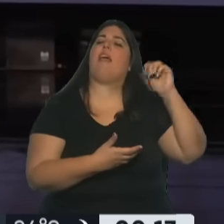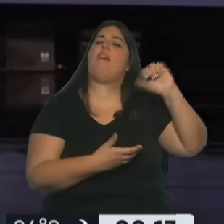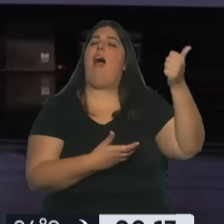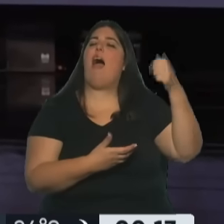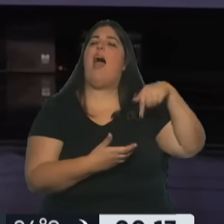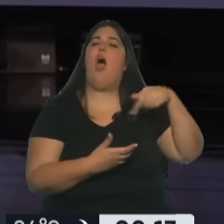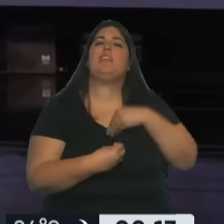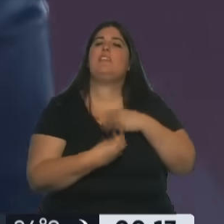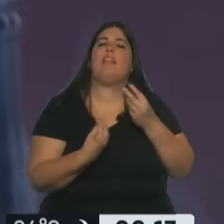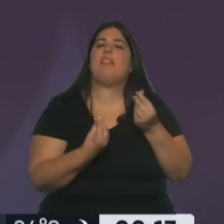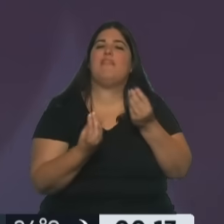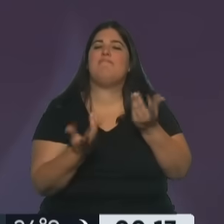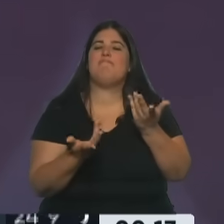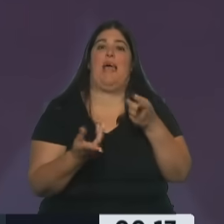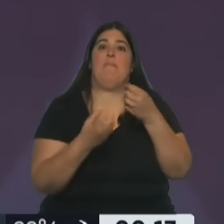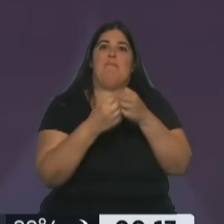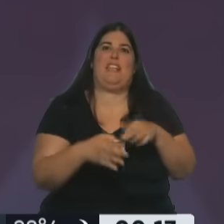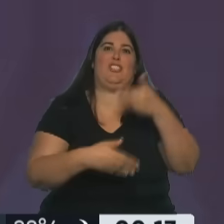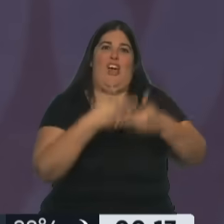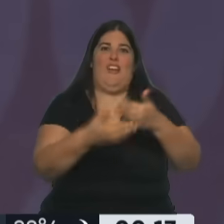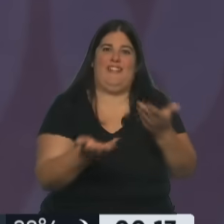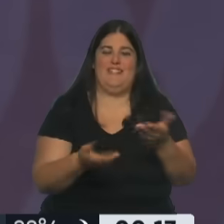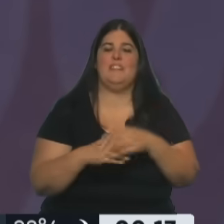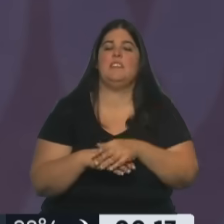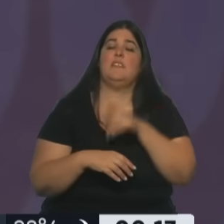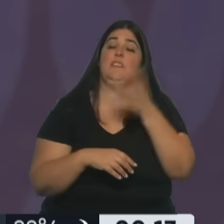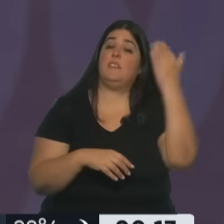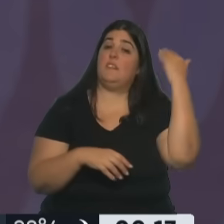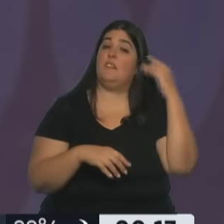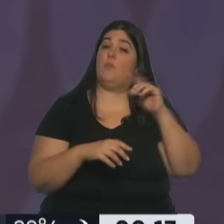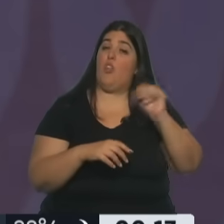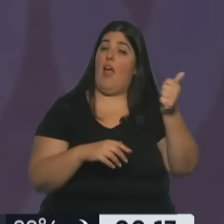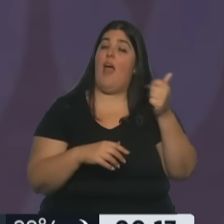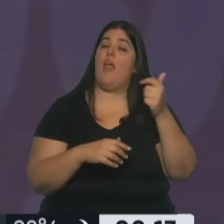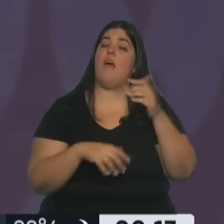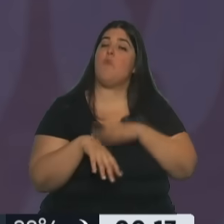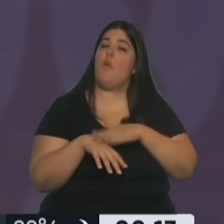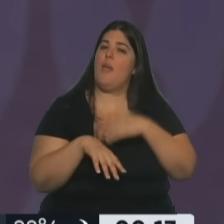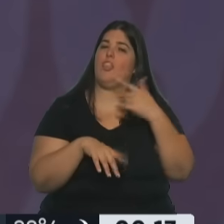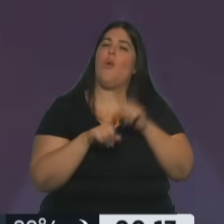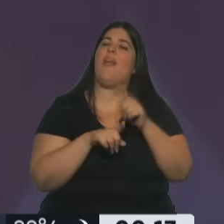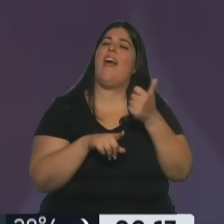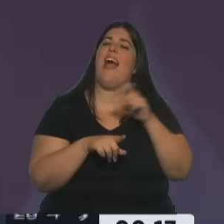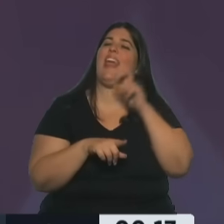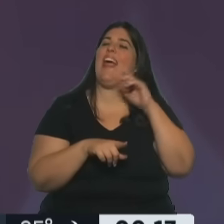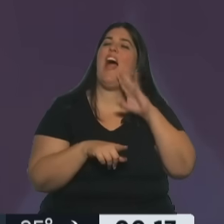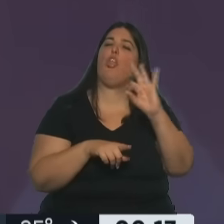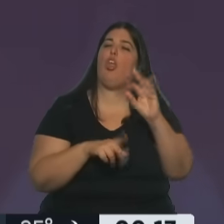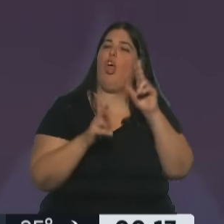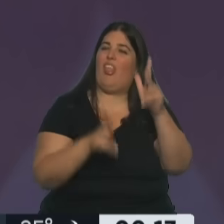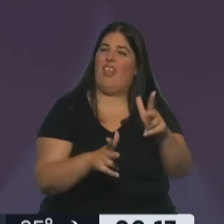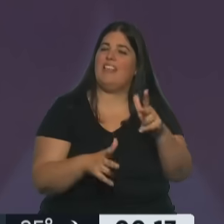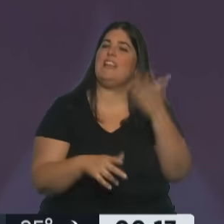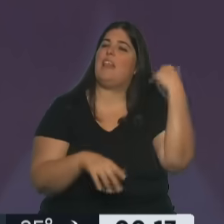fue donde comenzó todo, ¿no? Sí, bueno, fue un momento, por todo lo que dijo también Alejandro, lo que se había vivido en esa